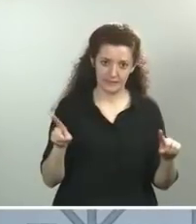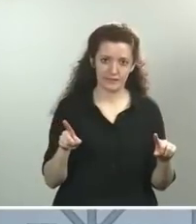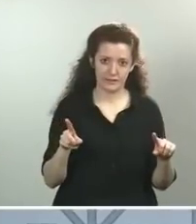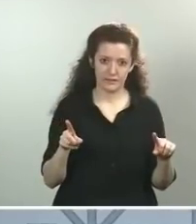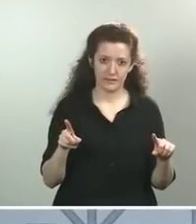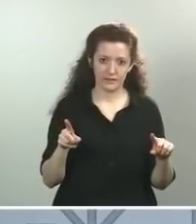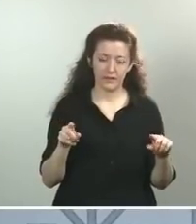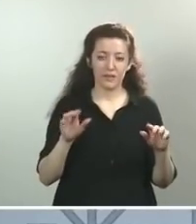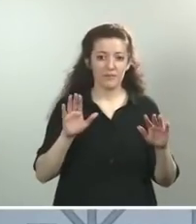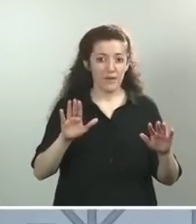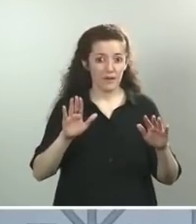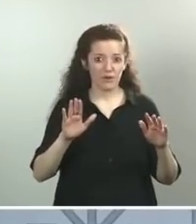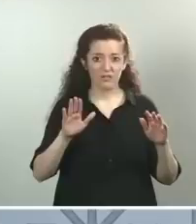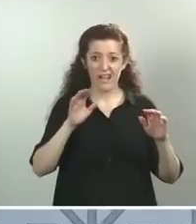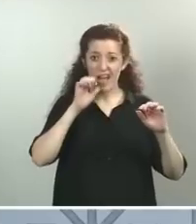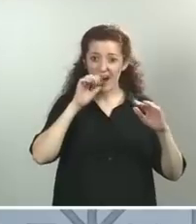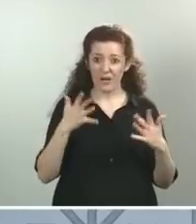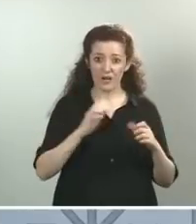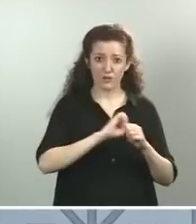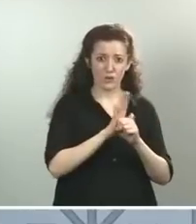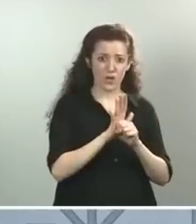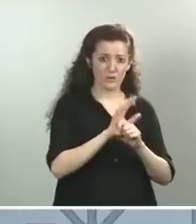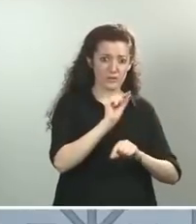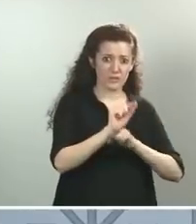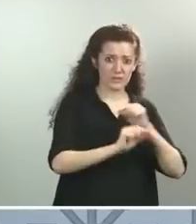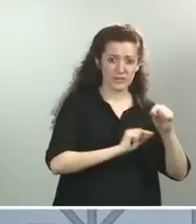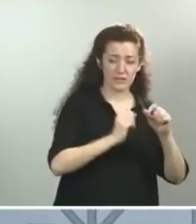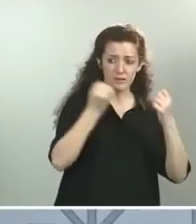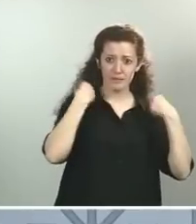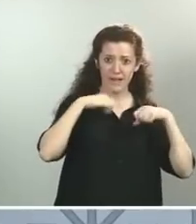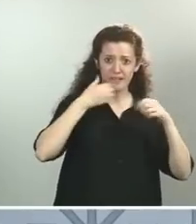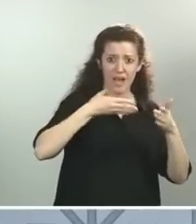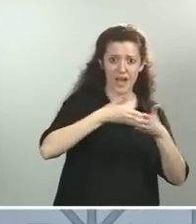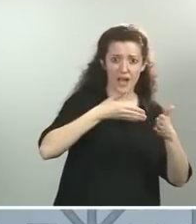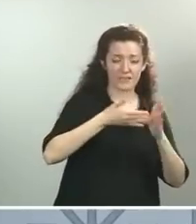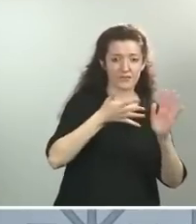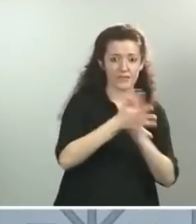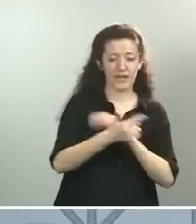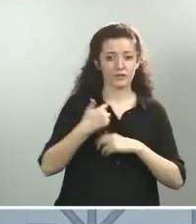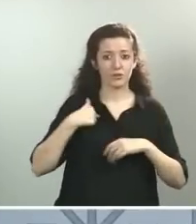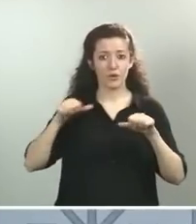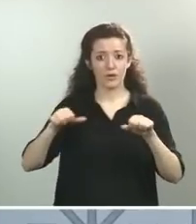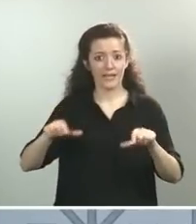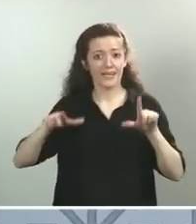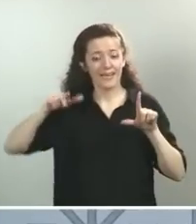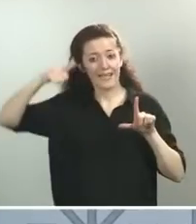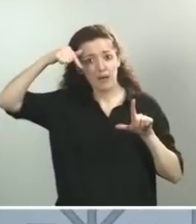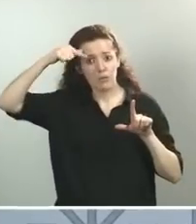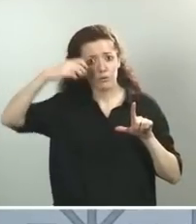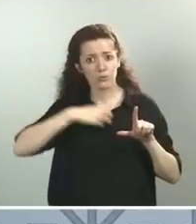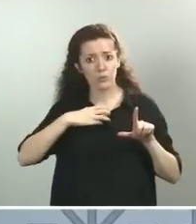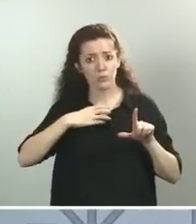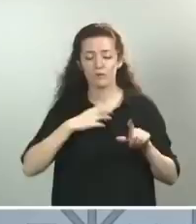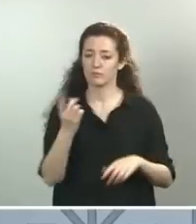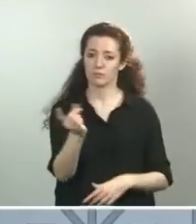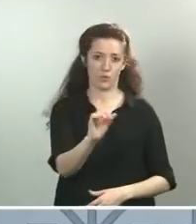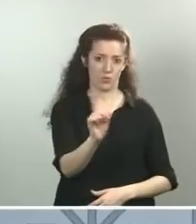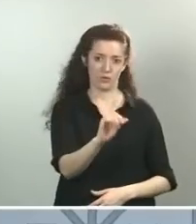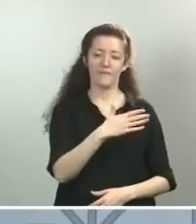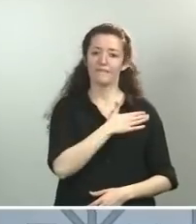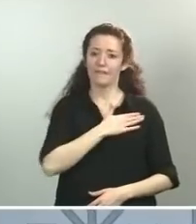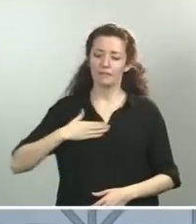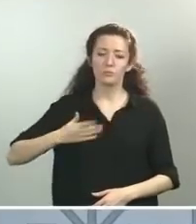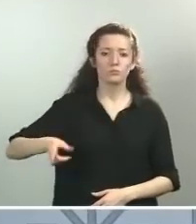problemas criados por a pandemia, que todos podan graduarse en o ano e no momento en que o tenían previsto porque disto depende